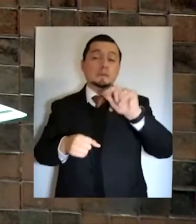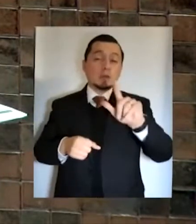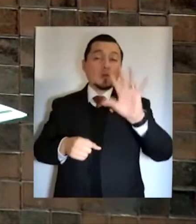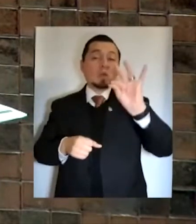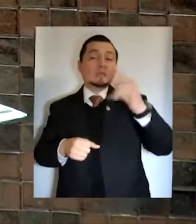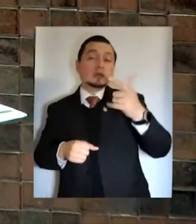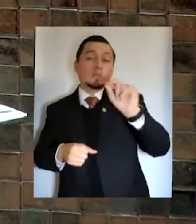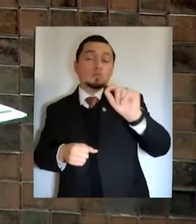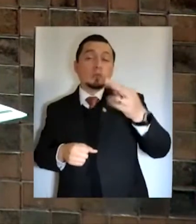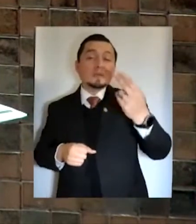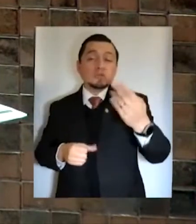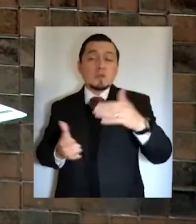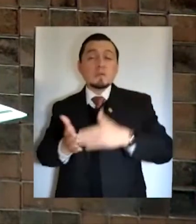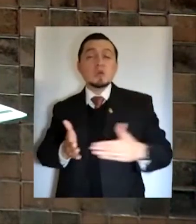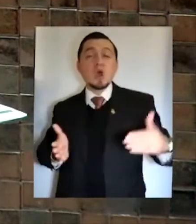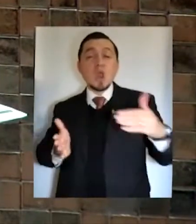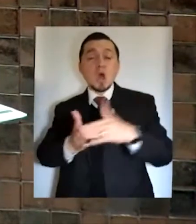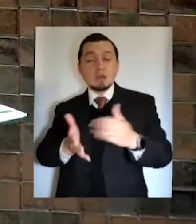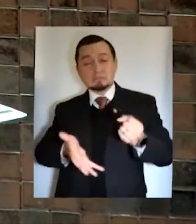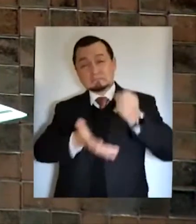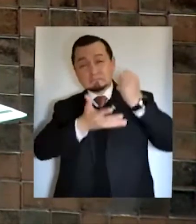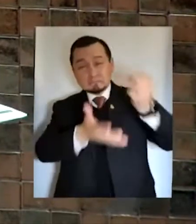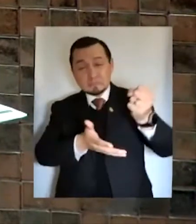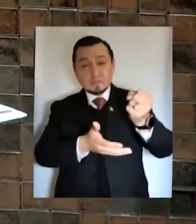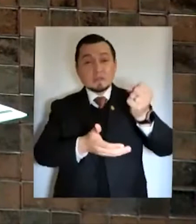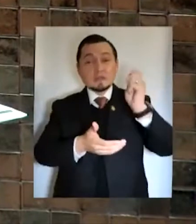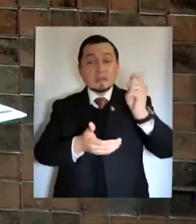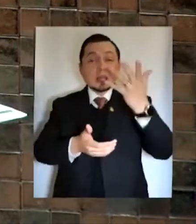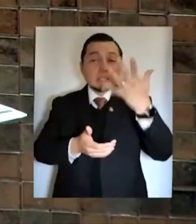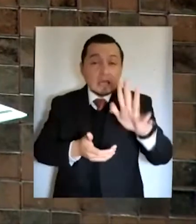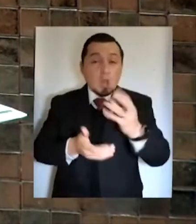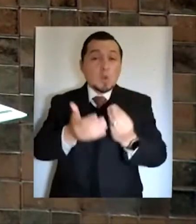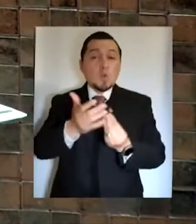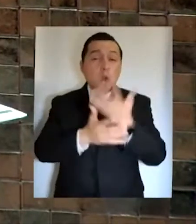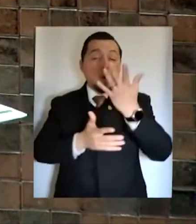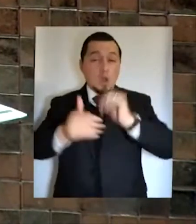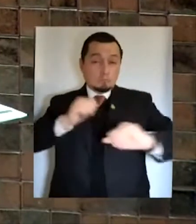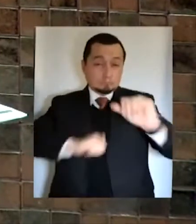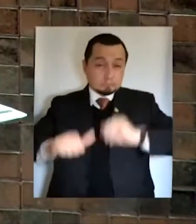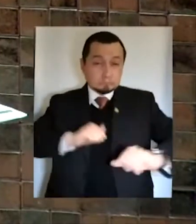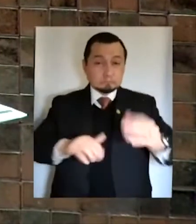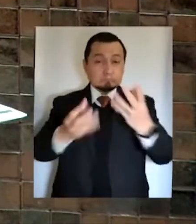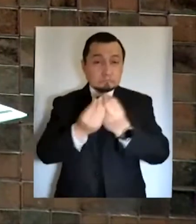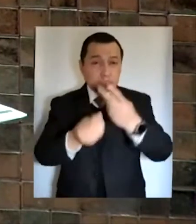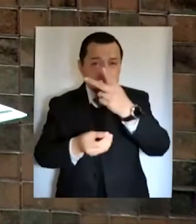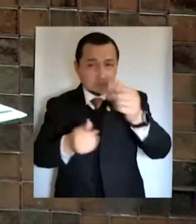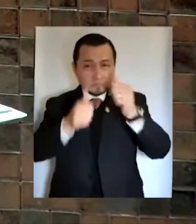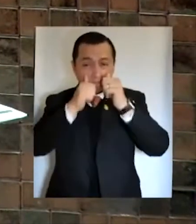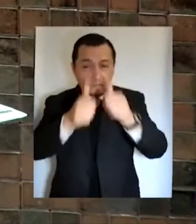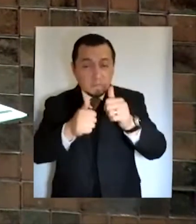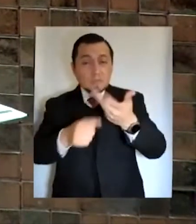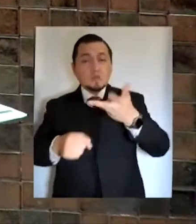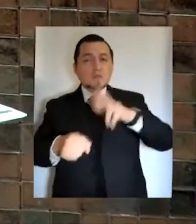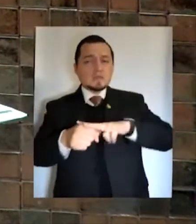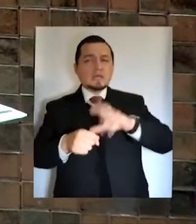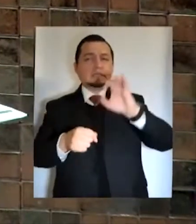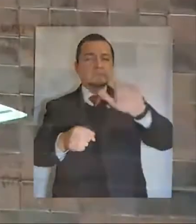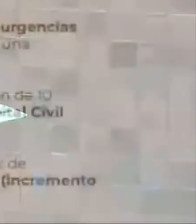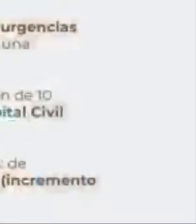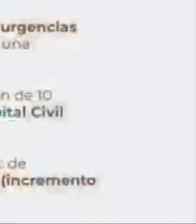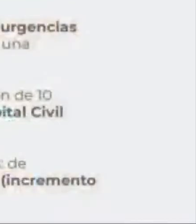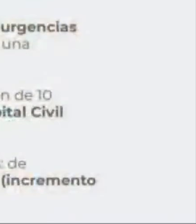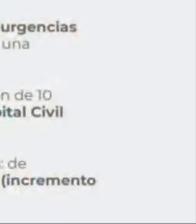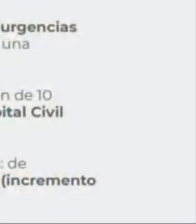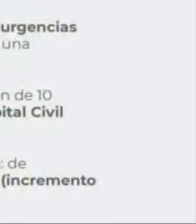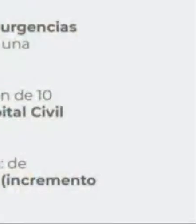millones de pesos iniciamos la construcción de 10 nuevos quirófanos, incluido un quirófano híbrido en el antiguo hospital civil, y adquirimos